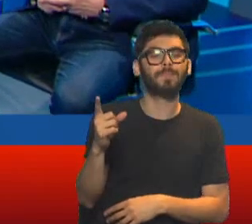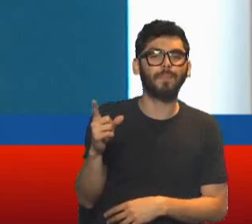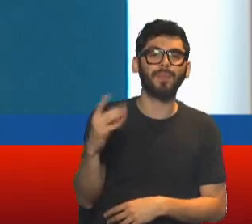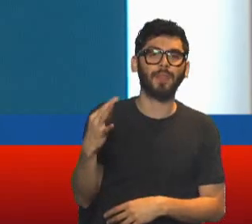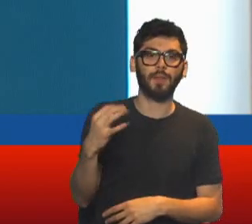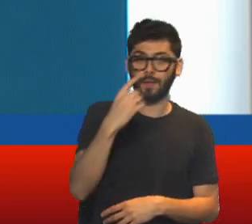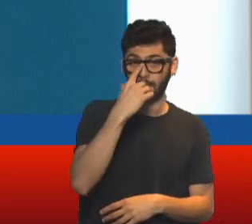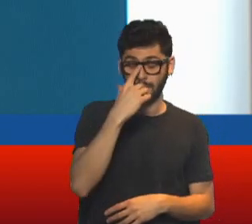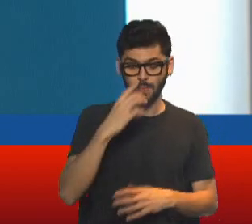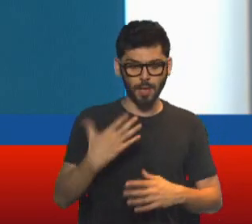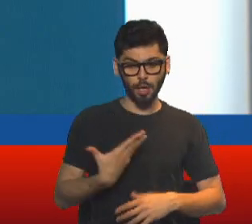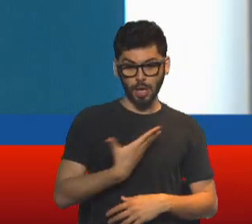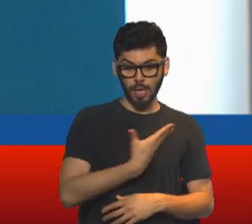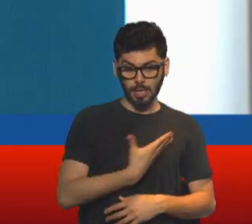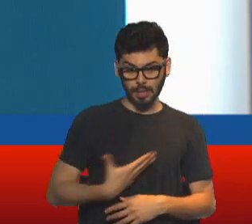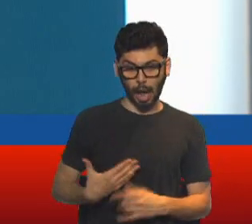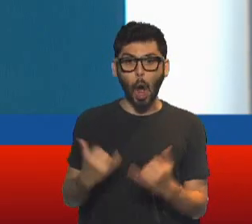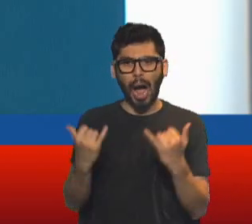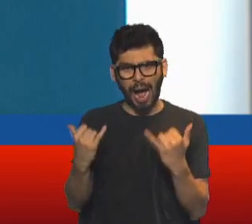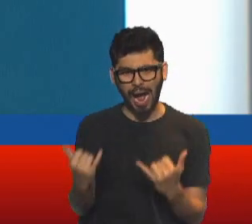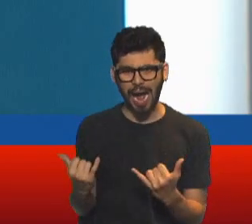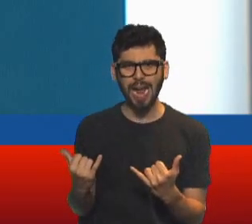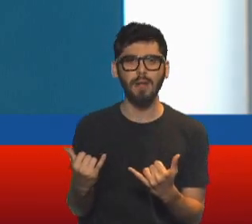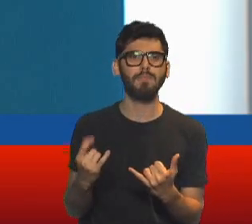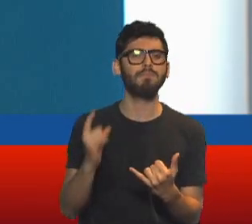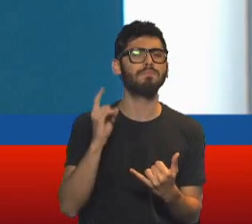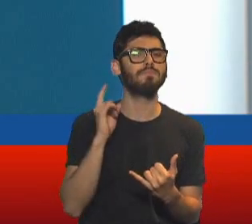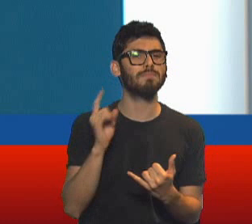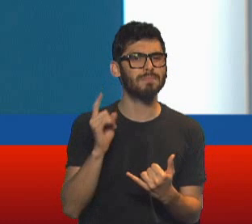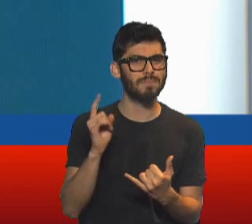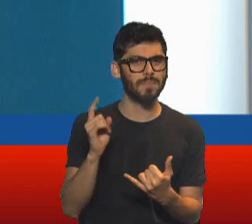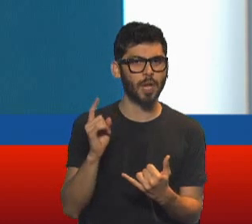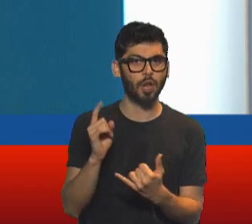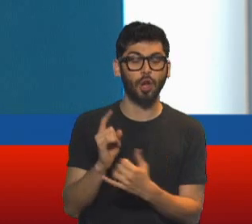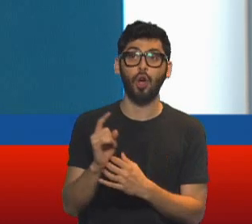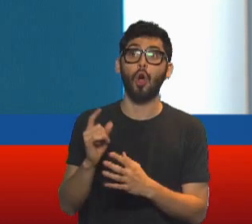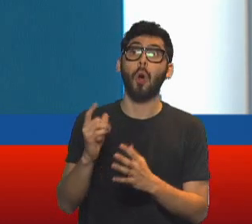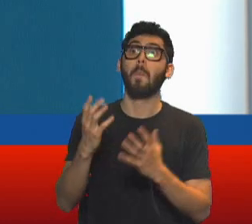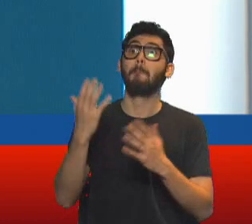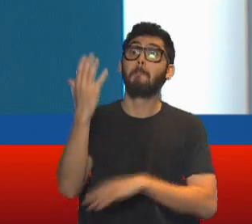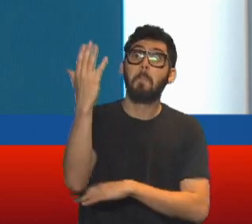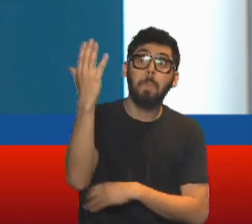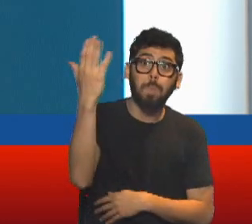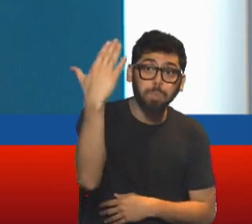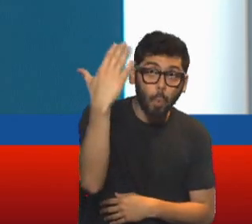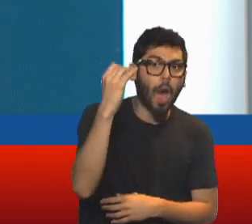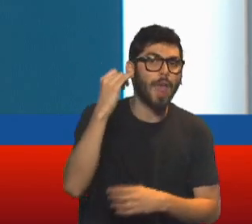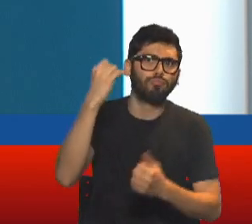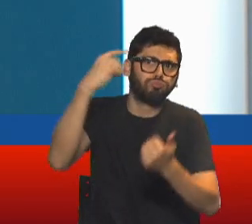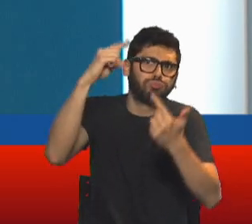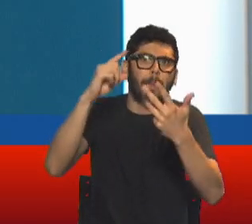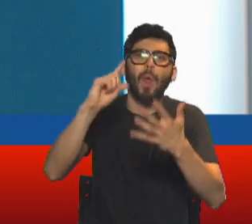tenemos un Estado, pero este Estado no está haciendo todo lo que podría hacer. Porque cuando él